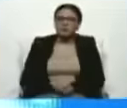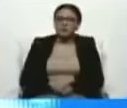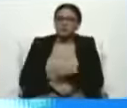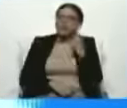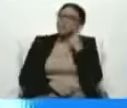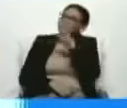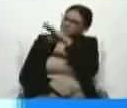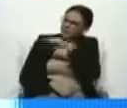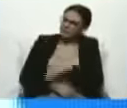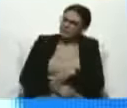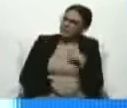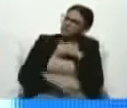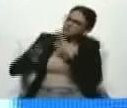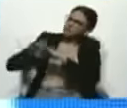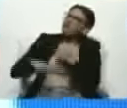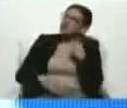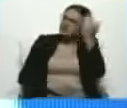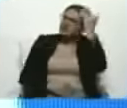mí,